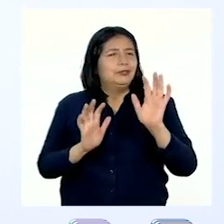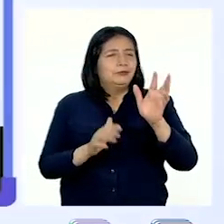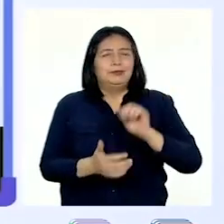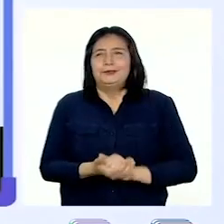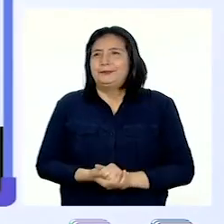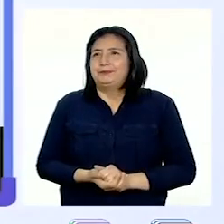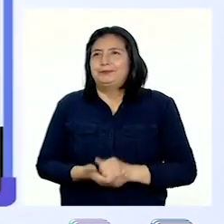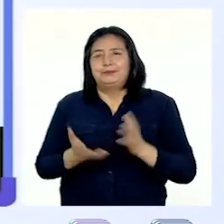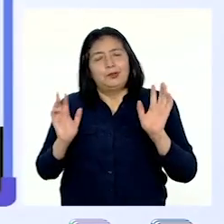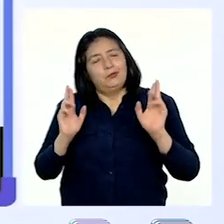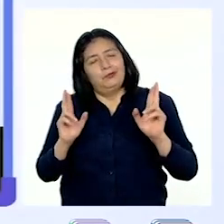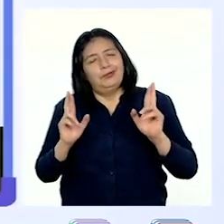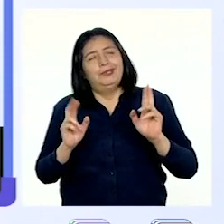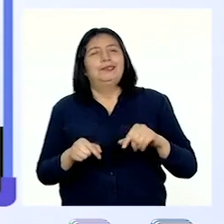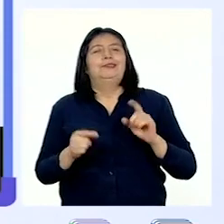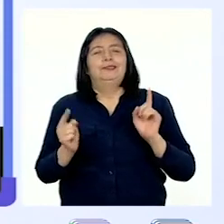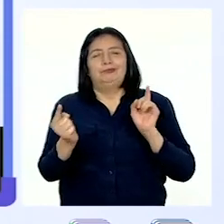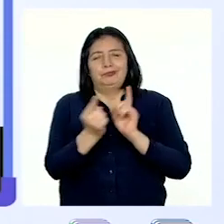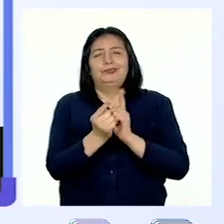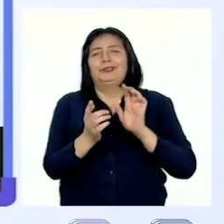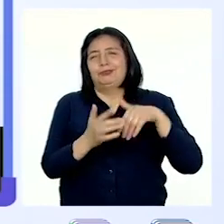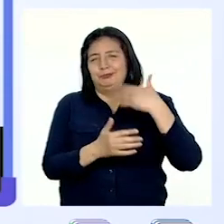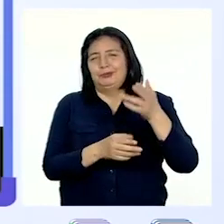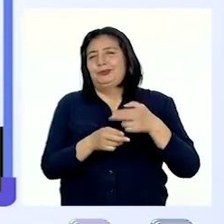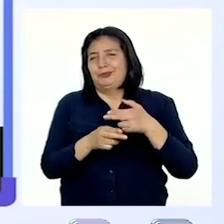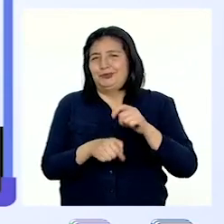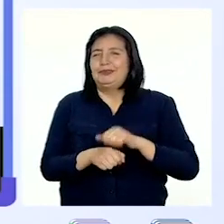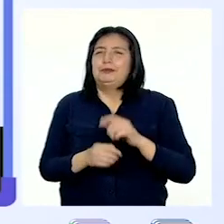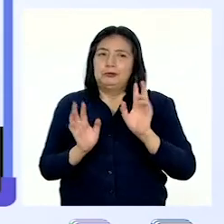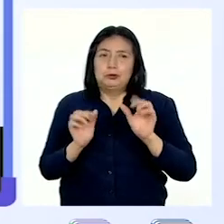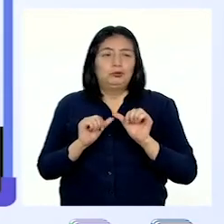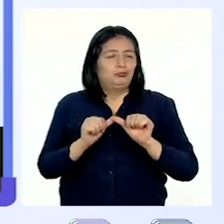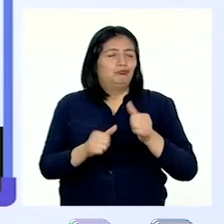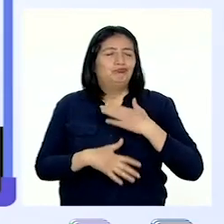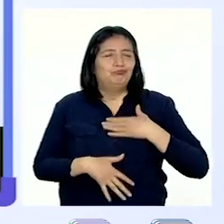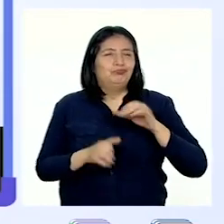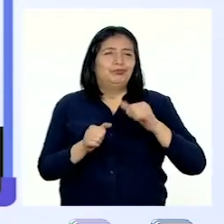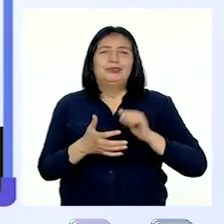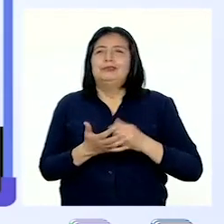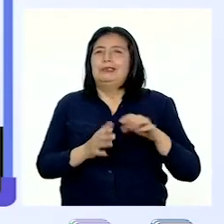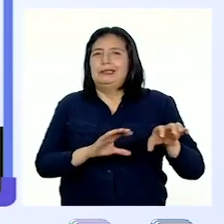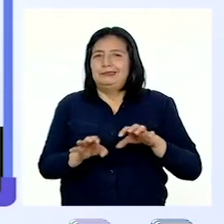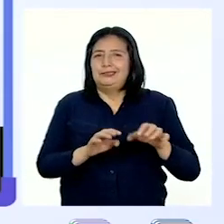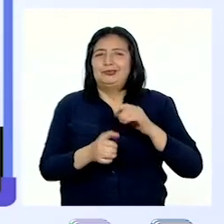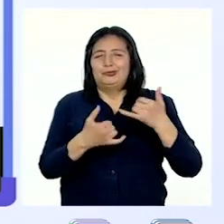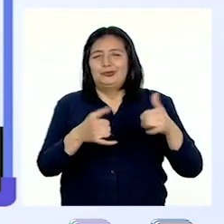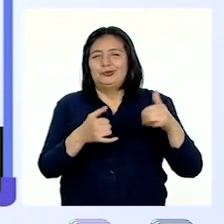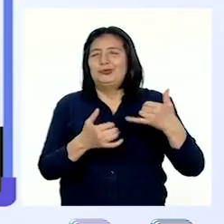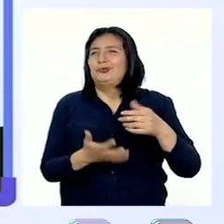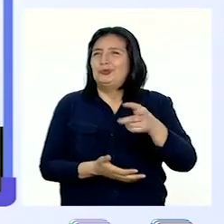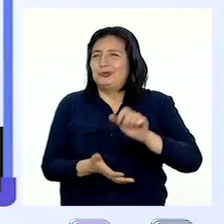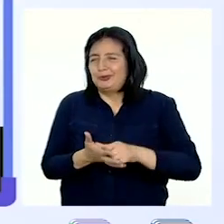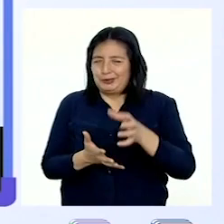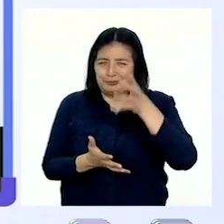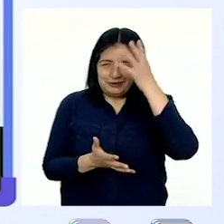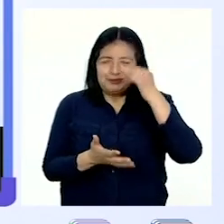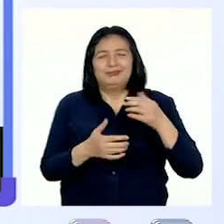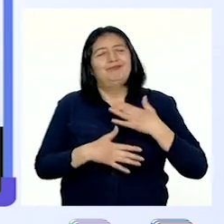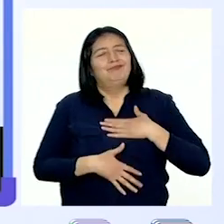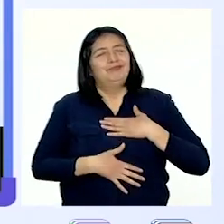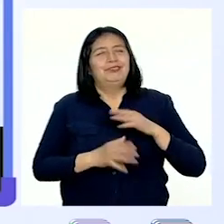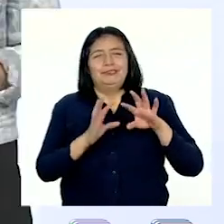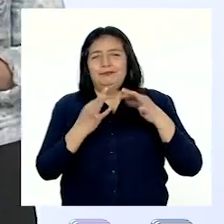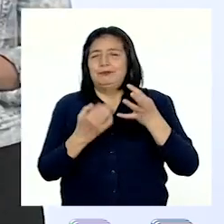maravillosos. Espero que nos veamos pronto. Sigan divirtiéndose con la elaboración de su juego didáctico y disfruten